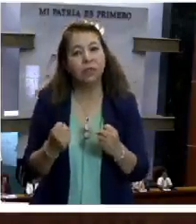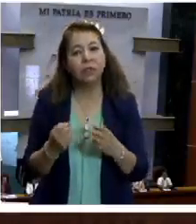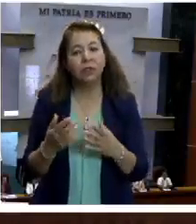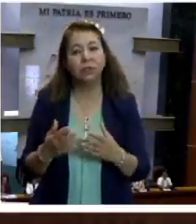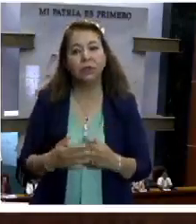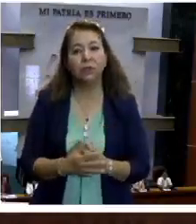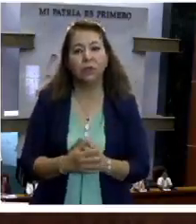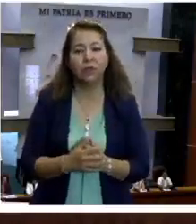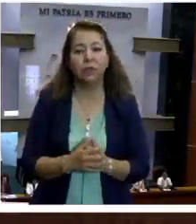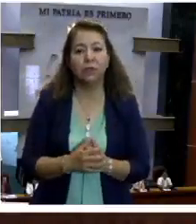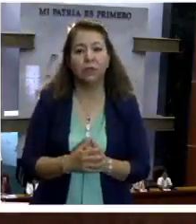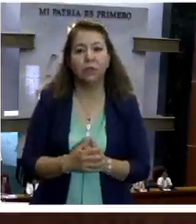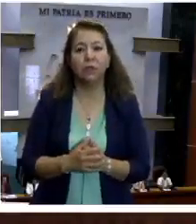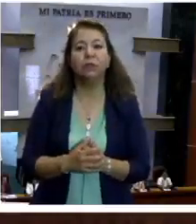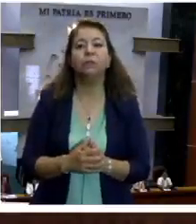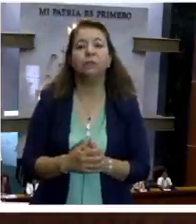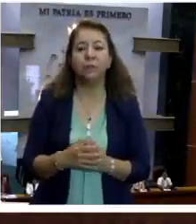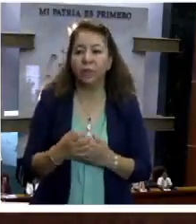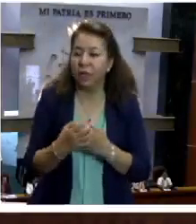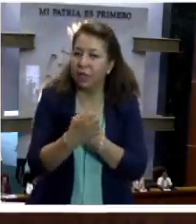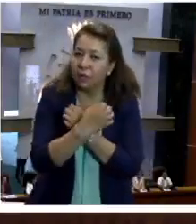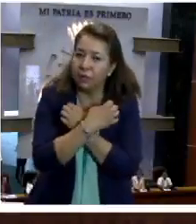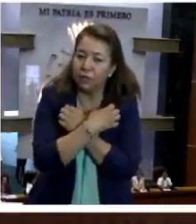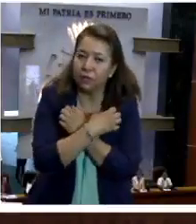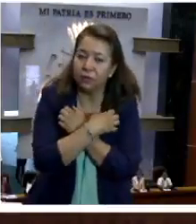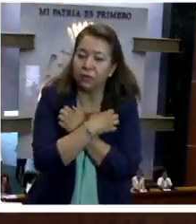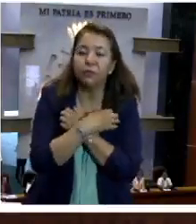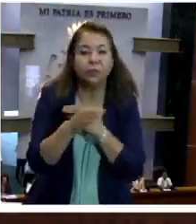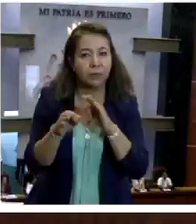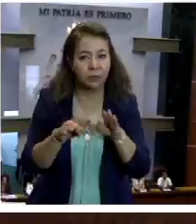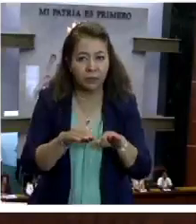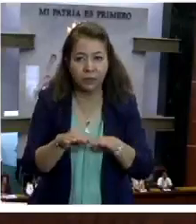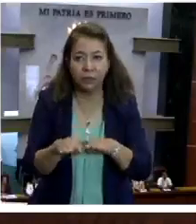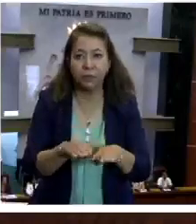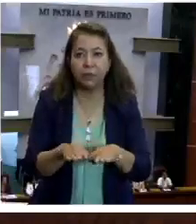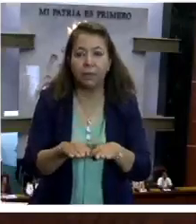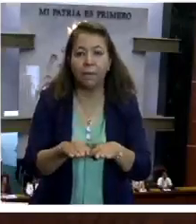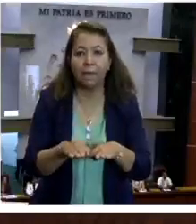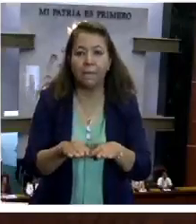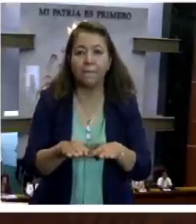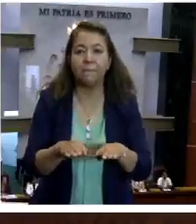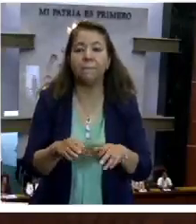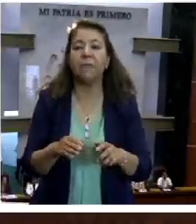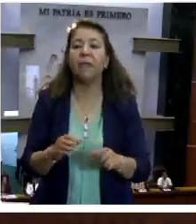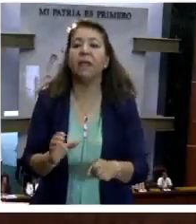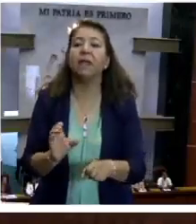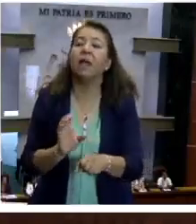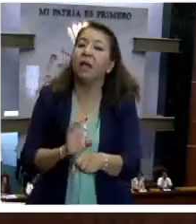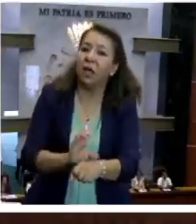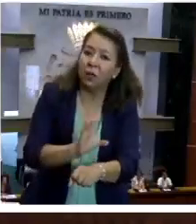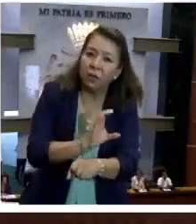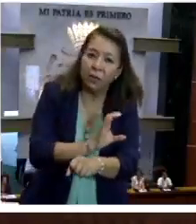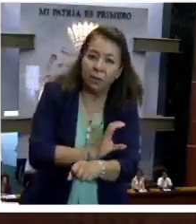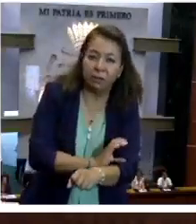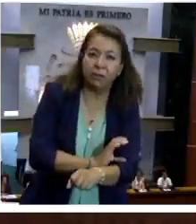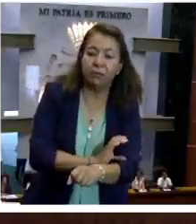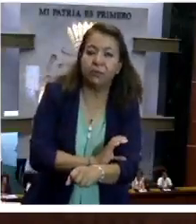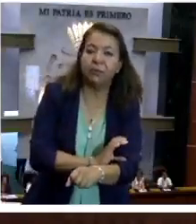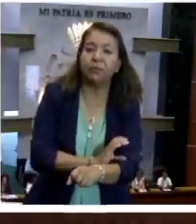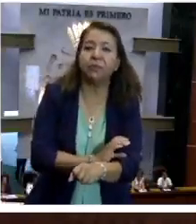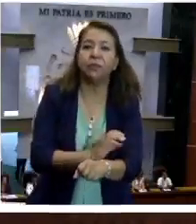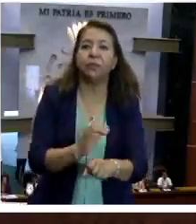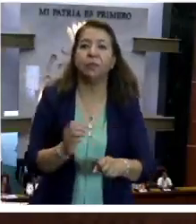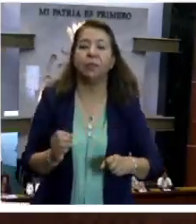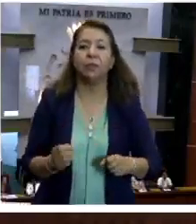de quienes servimos a la educación y por supuesto también acompañadas, acompañados de